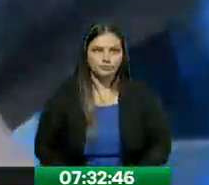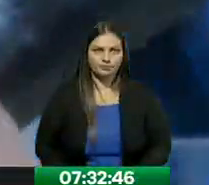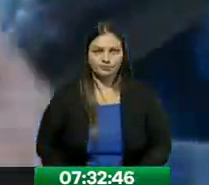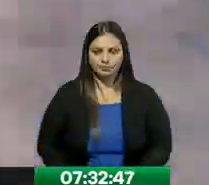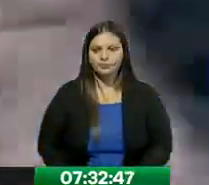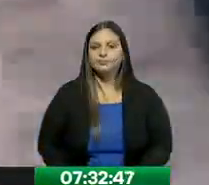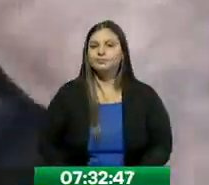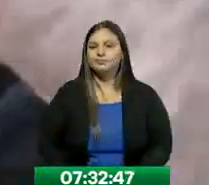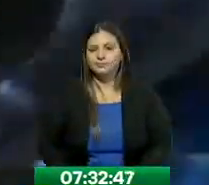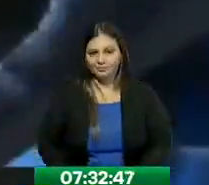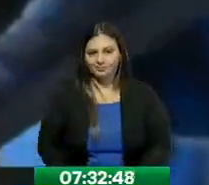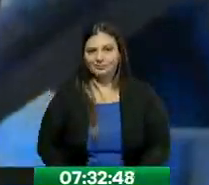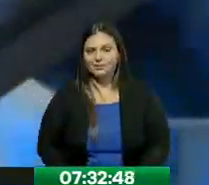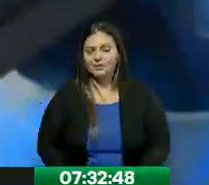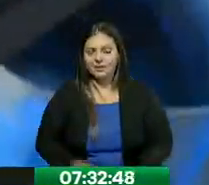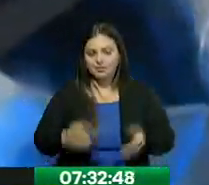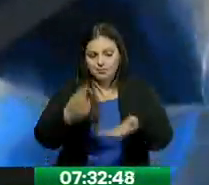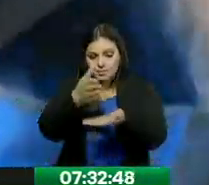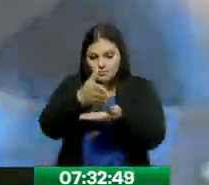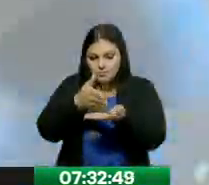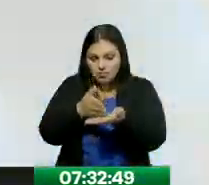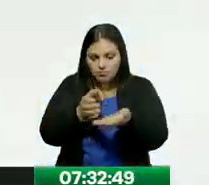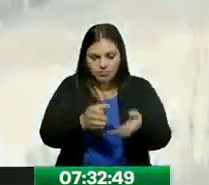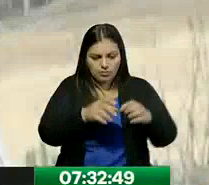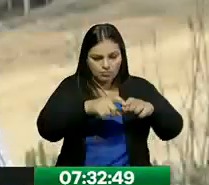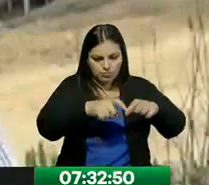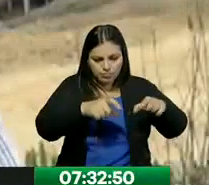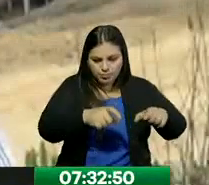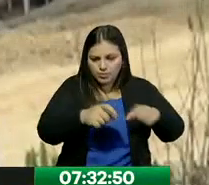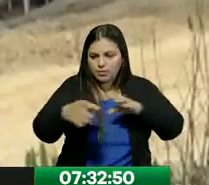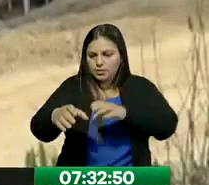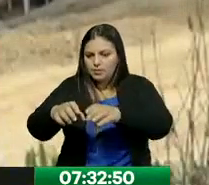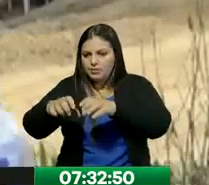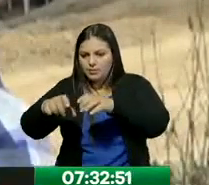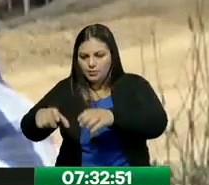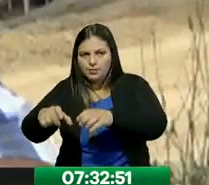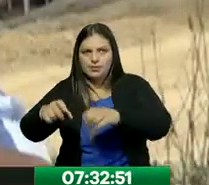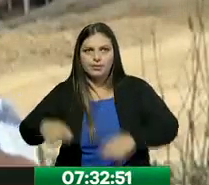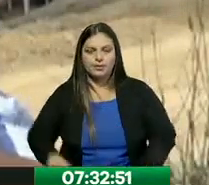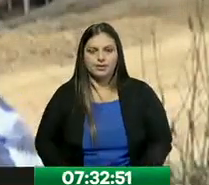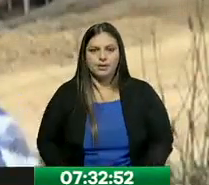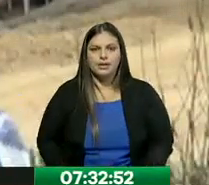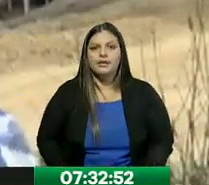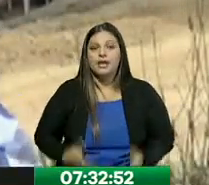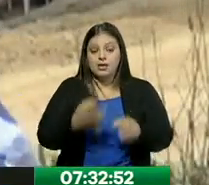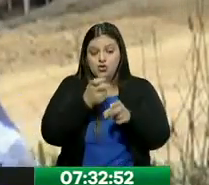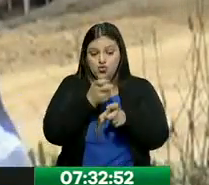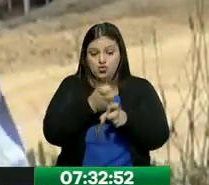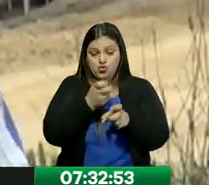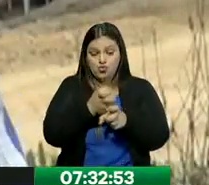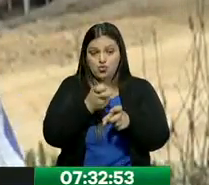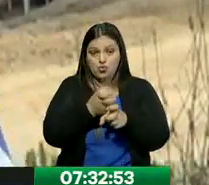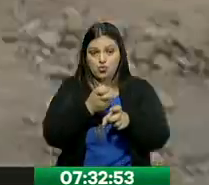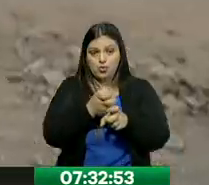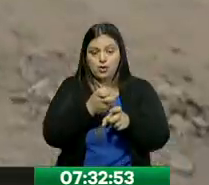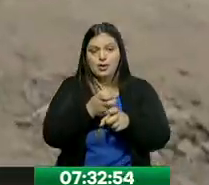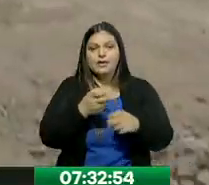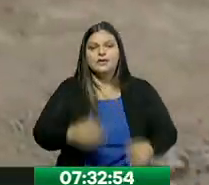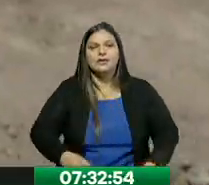Y ya sabemos más o menos la cantidad para que salgan las tapitas. ¿Sí? Se tapa y se amarra, sacamos hojitas de